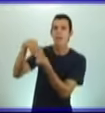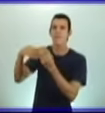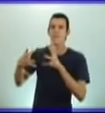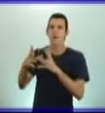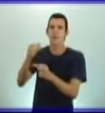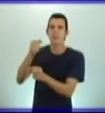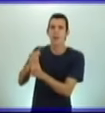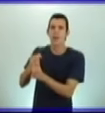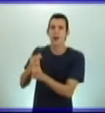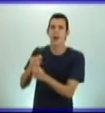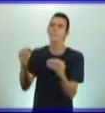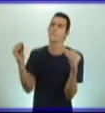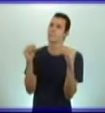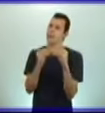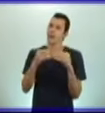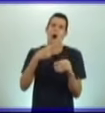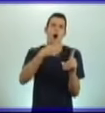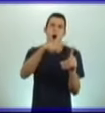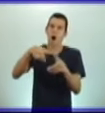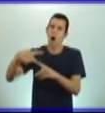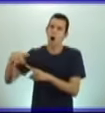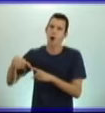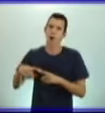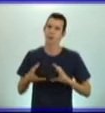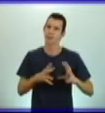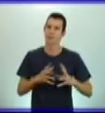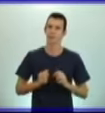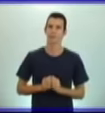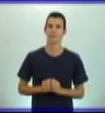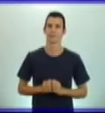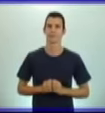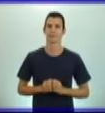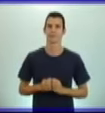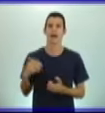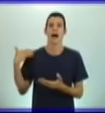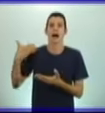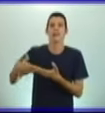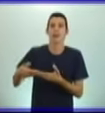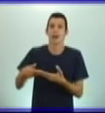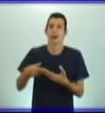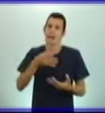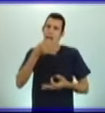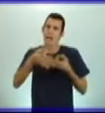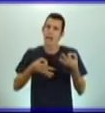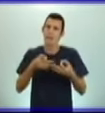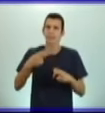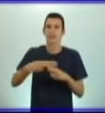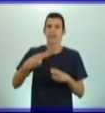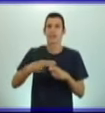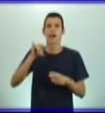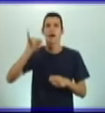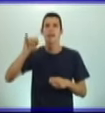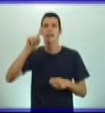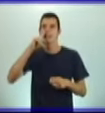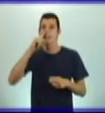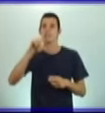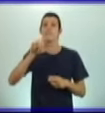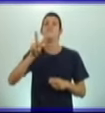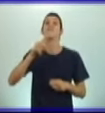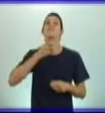No necesariamente tiene que ser, en este caso, la inversa, que es la que hemos visto, o la valor absoluto, que fue la que vimos